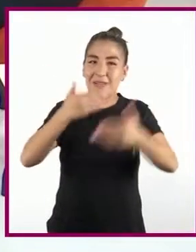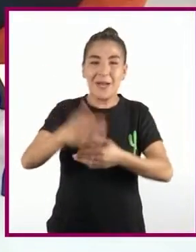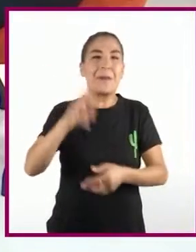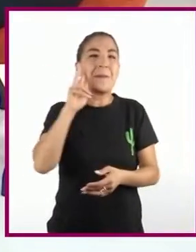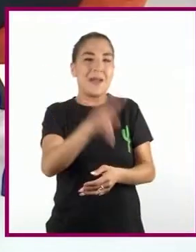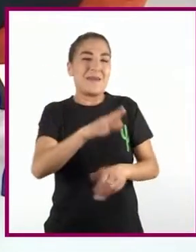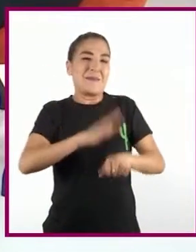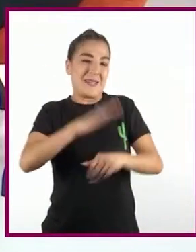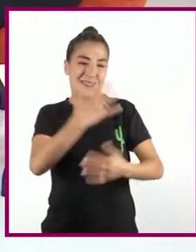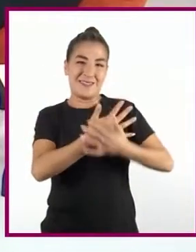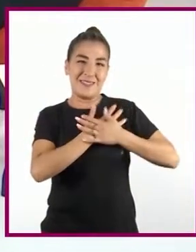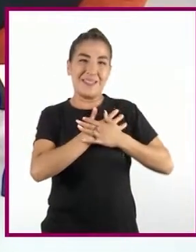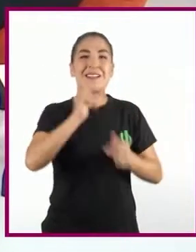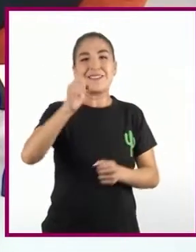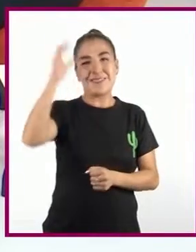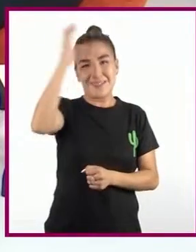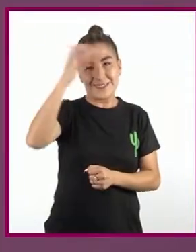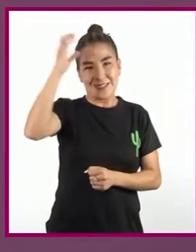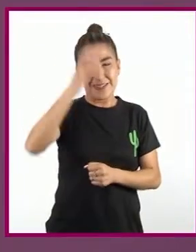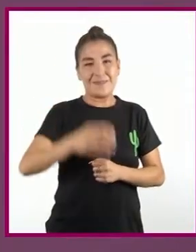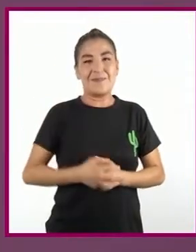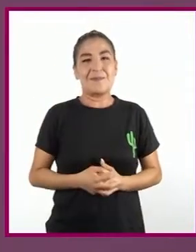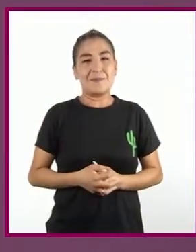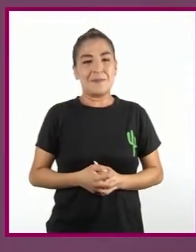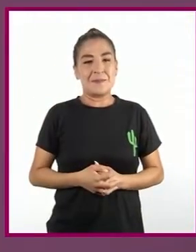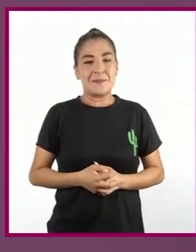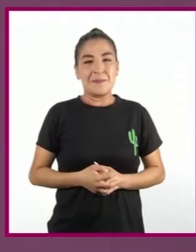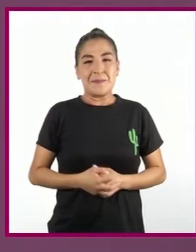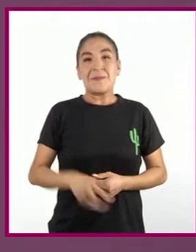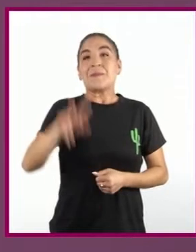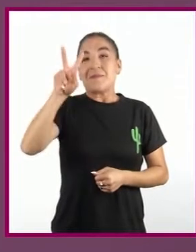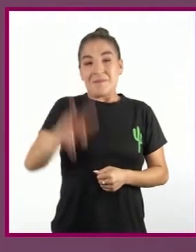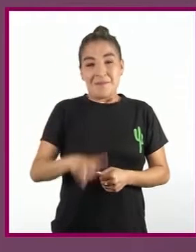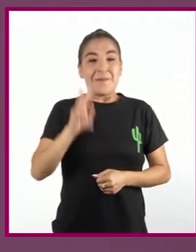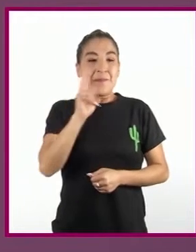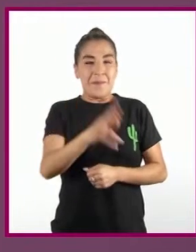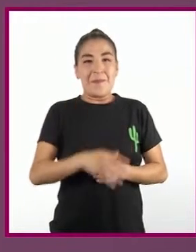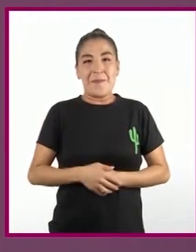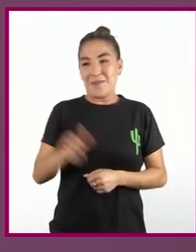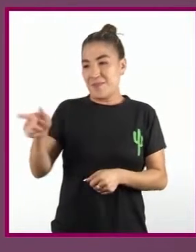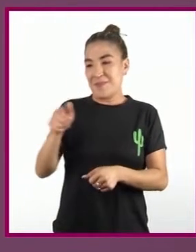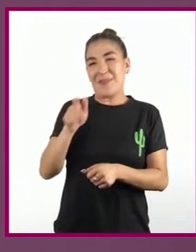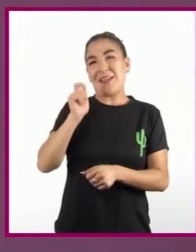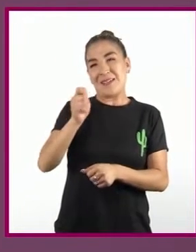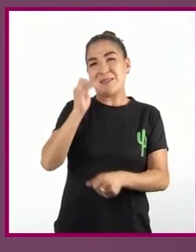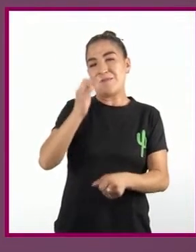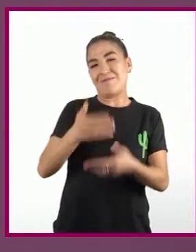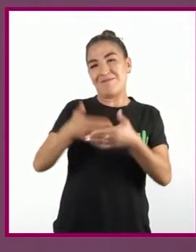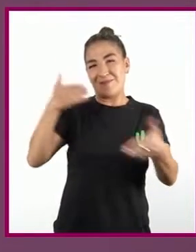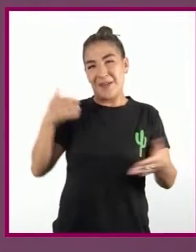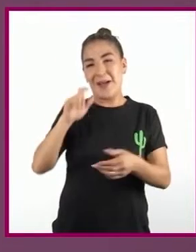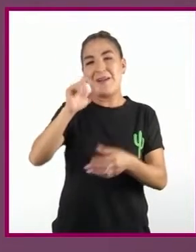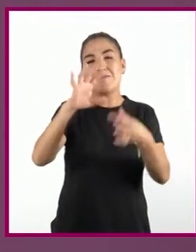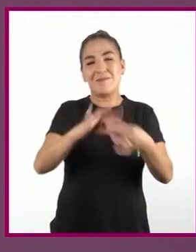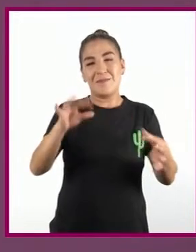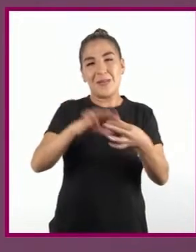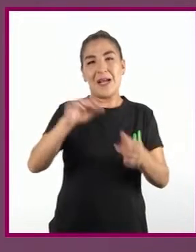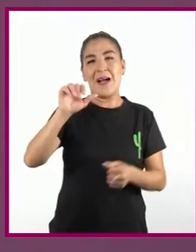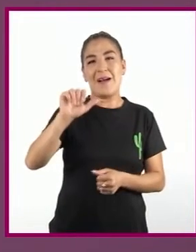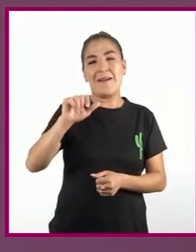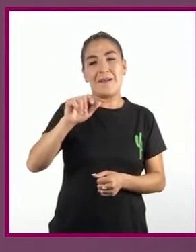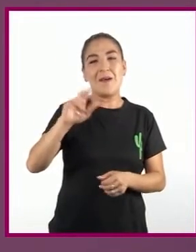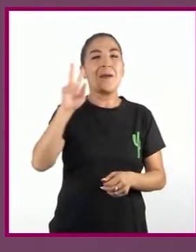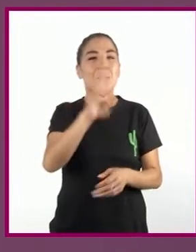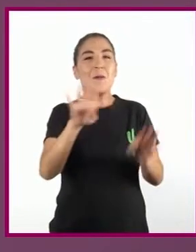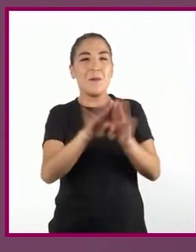empiecen a amar las áreas científicas. Definitivamente, como dijo Abraham Lincoln, la capacidad y el gusto por